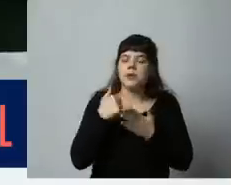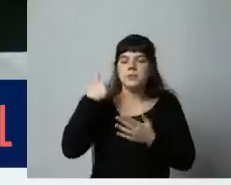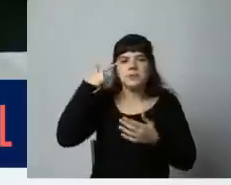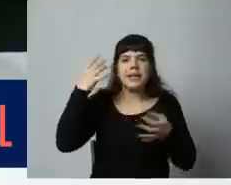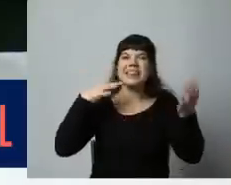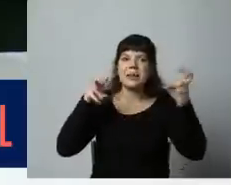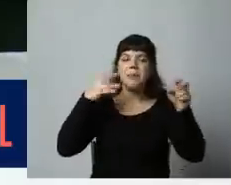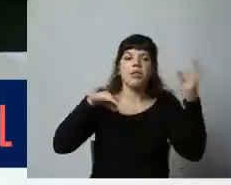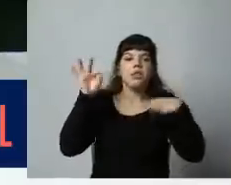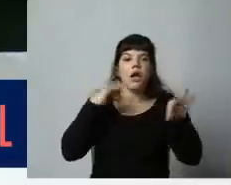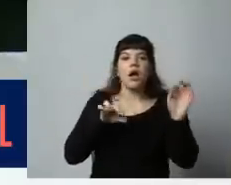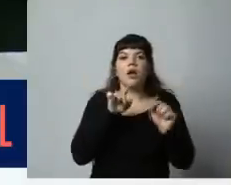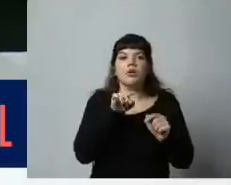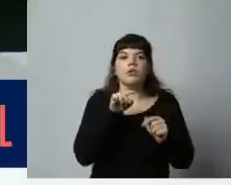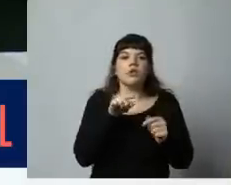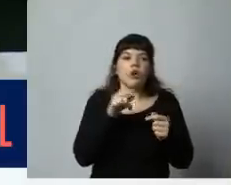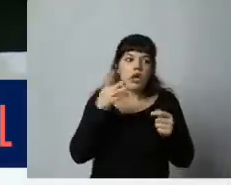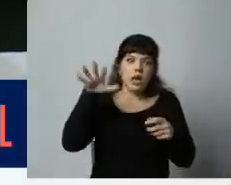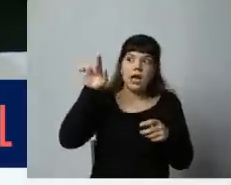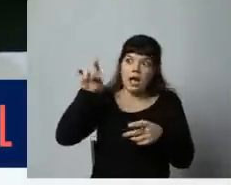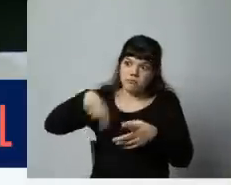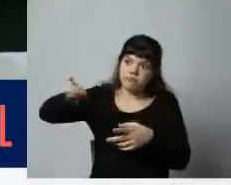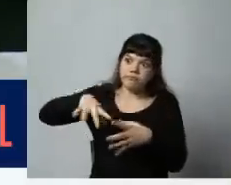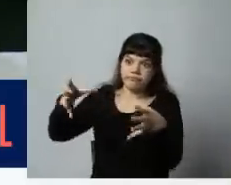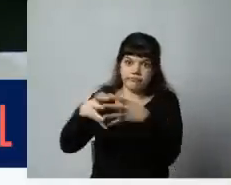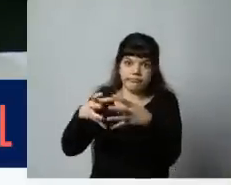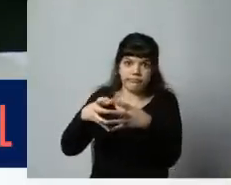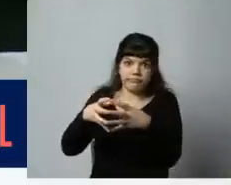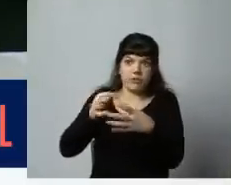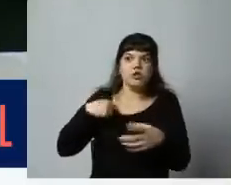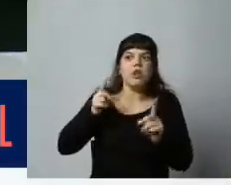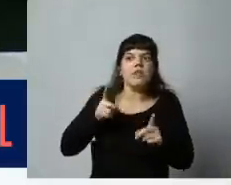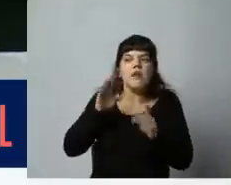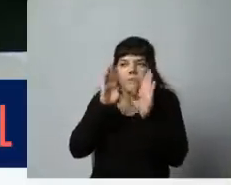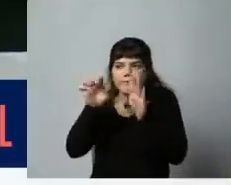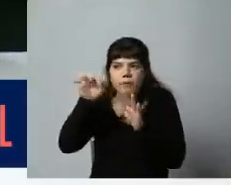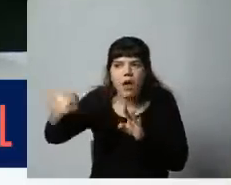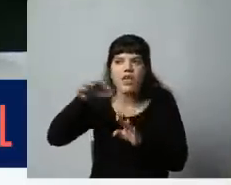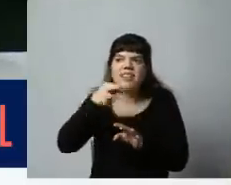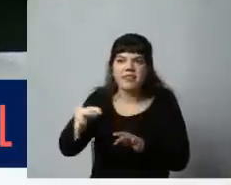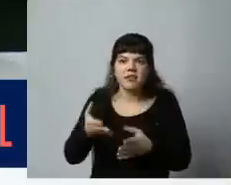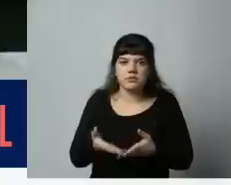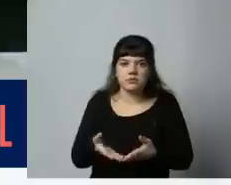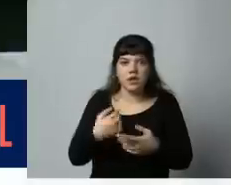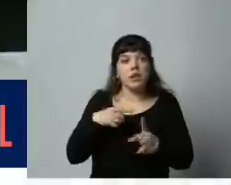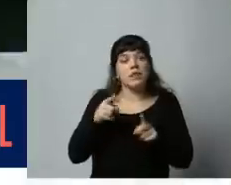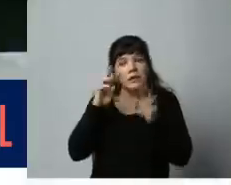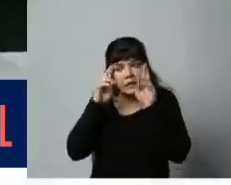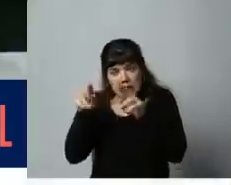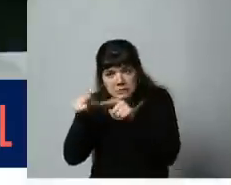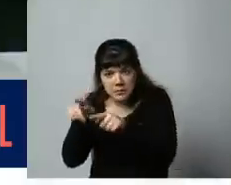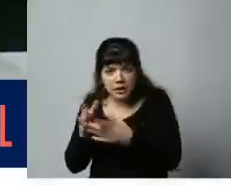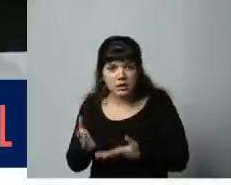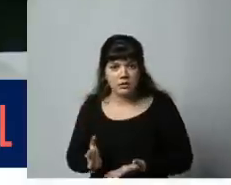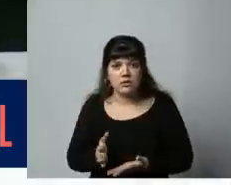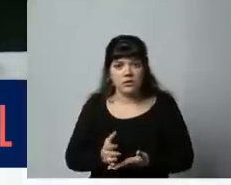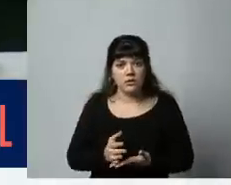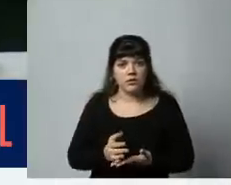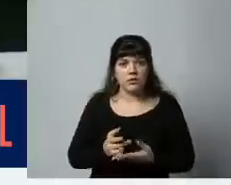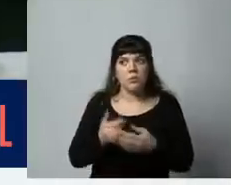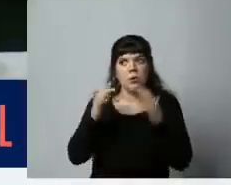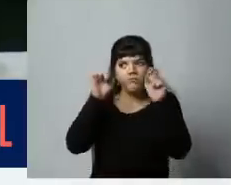que estamos haciendo escuchando a la ciencia sí tenemos que ser muy respetuosos y estar muy